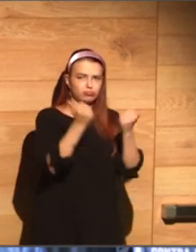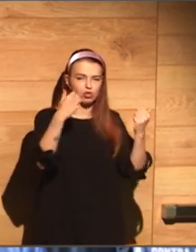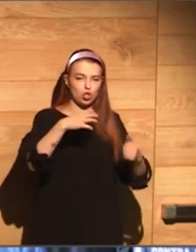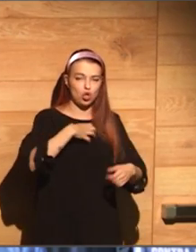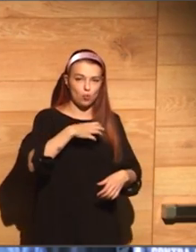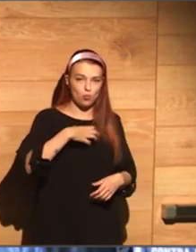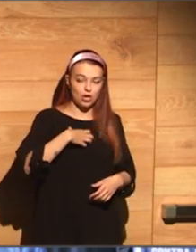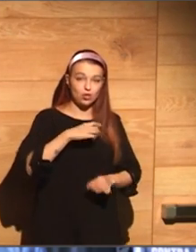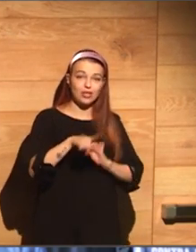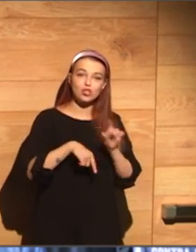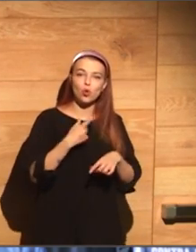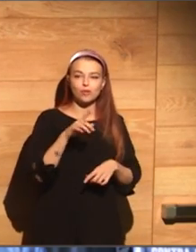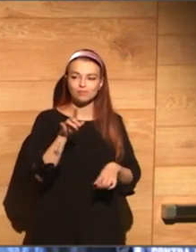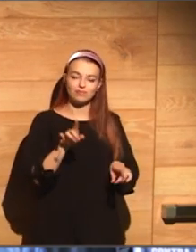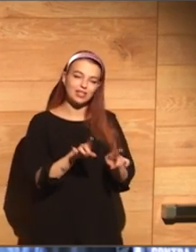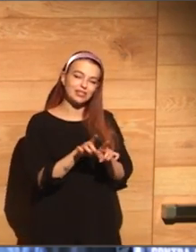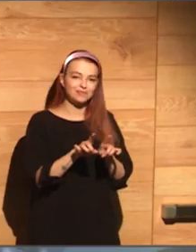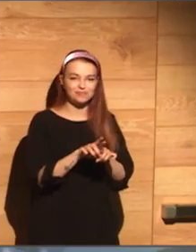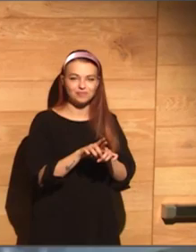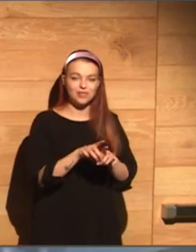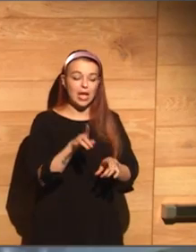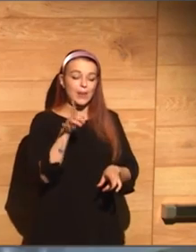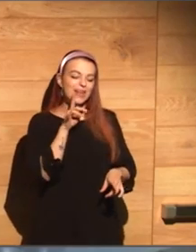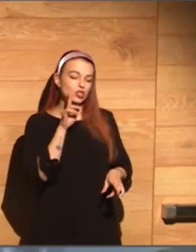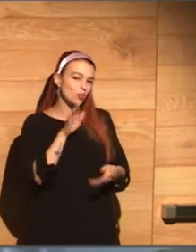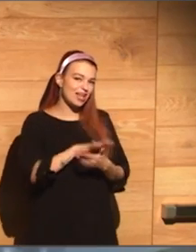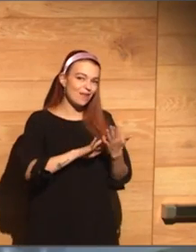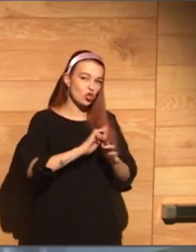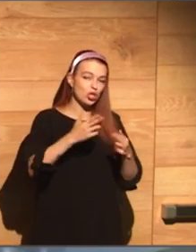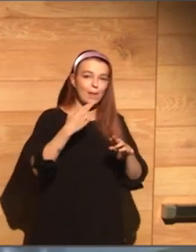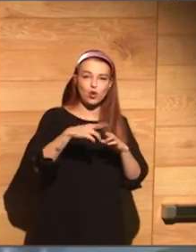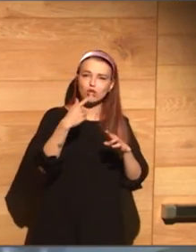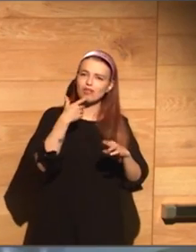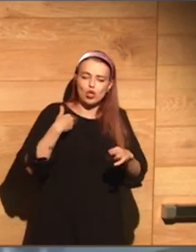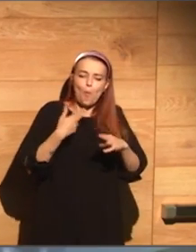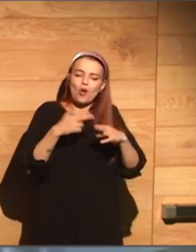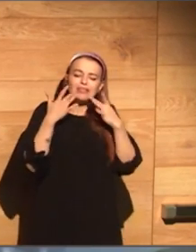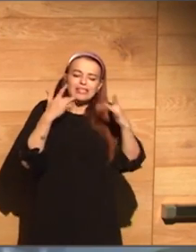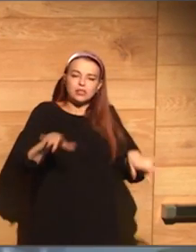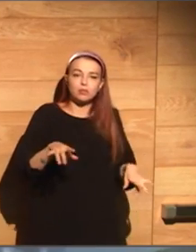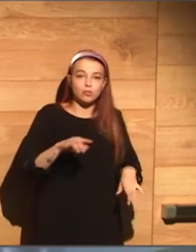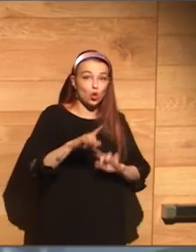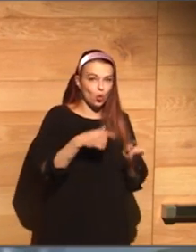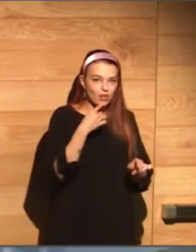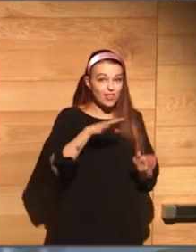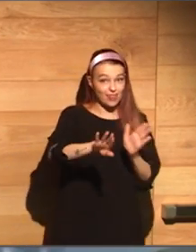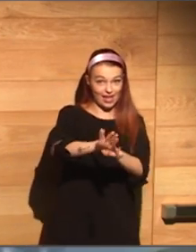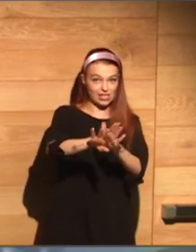Saza, tratando de presumir de apolítico, dice: yo, de hecho, dice eso, yo soy apolítico. Y luego puntualiza y dice: de derechas, ¿eh? Como mi